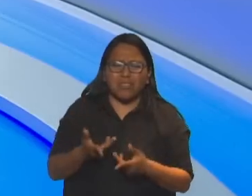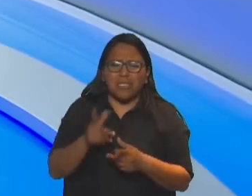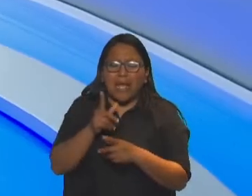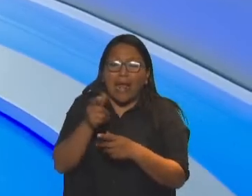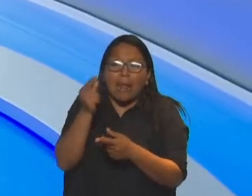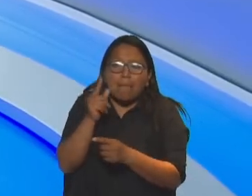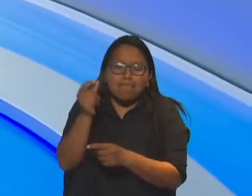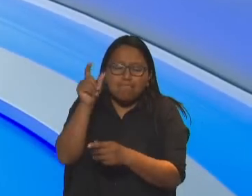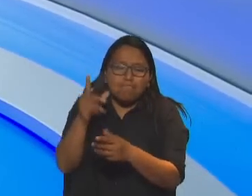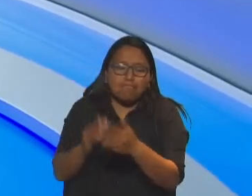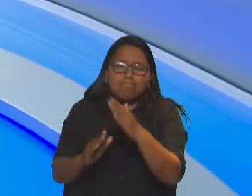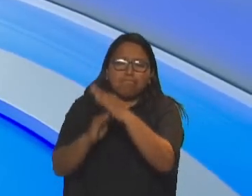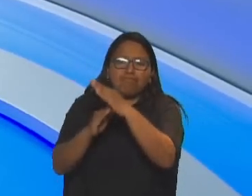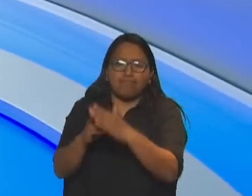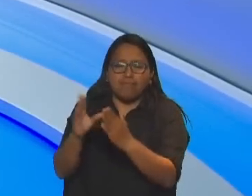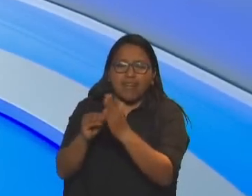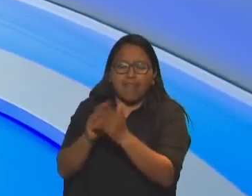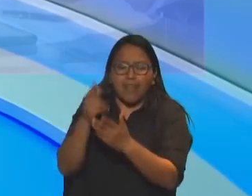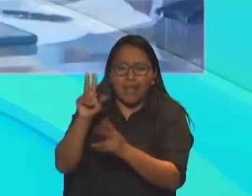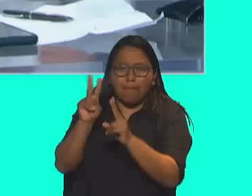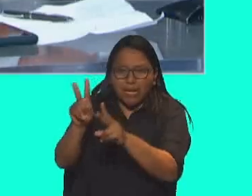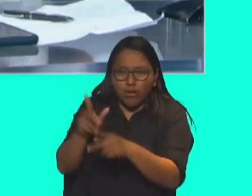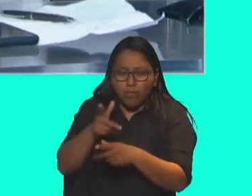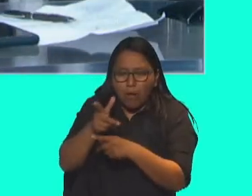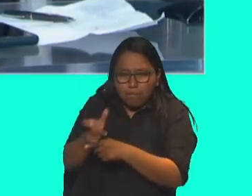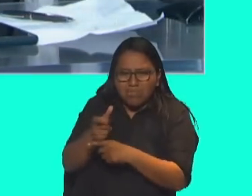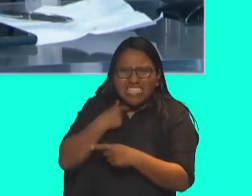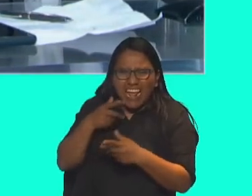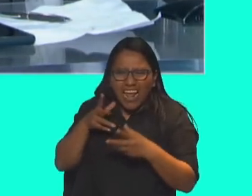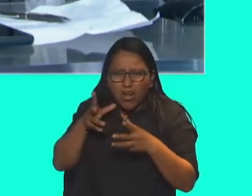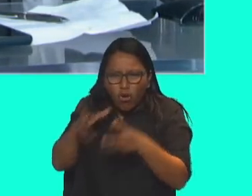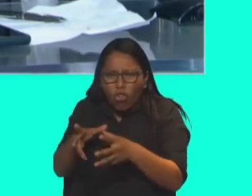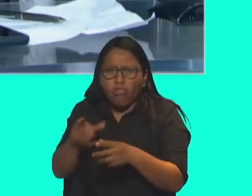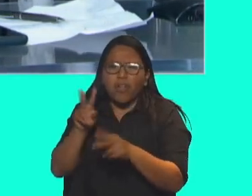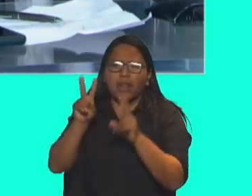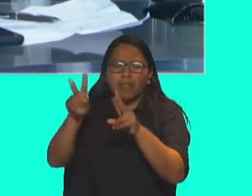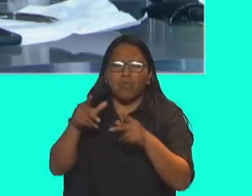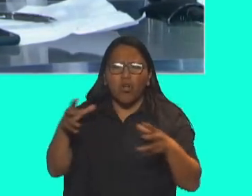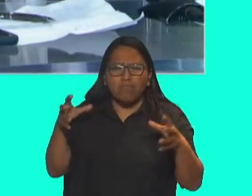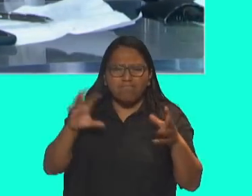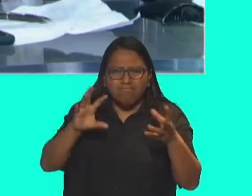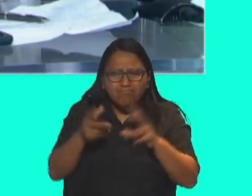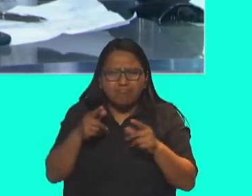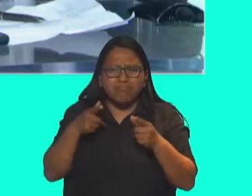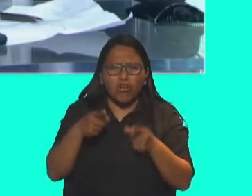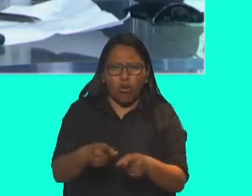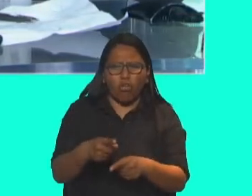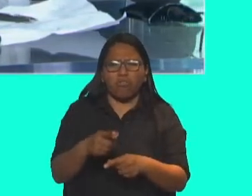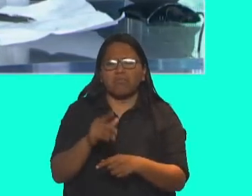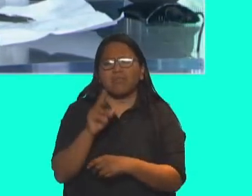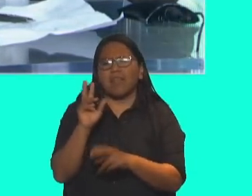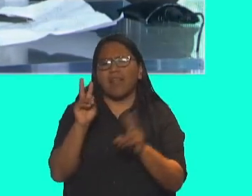referente del peronismo están atentando contra el peronismo pero también estás atentando contra la democracia muy muy grave lo que sucedió